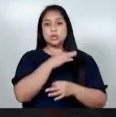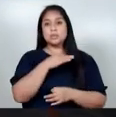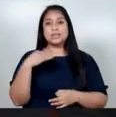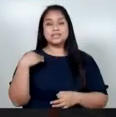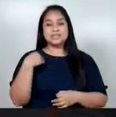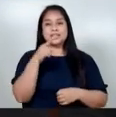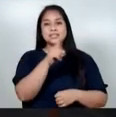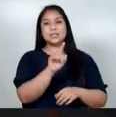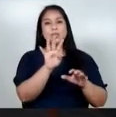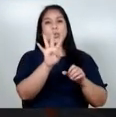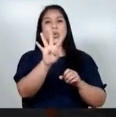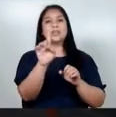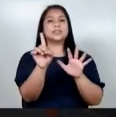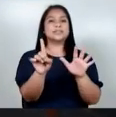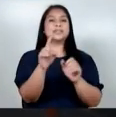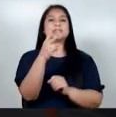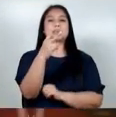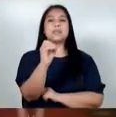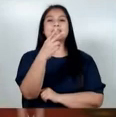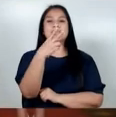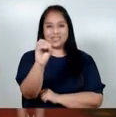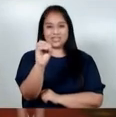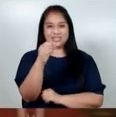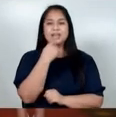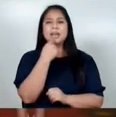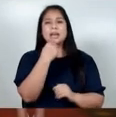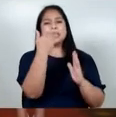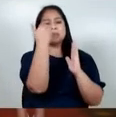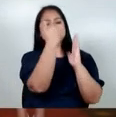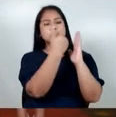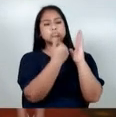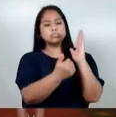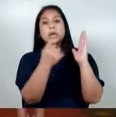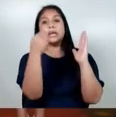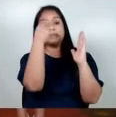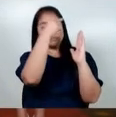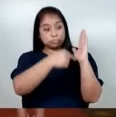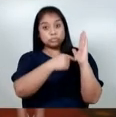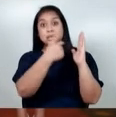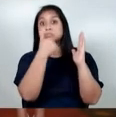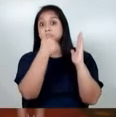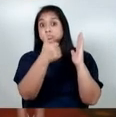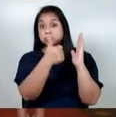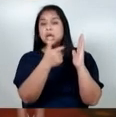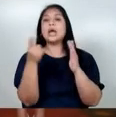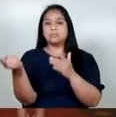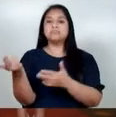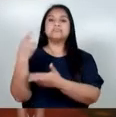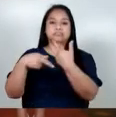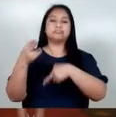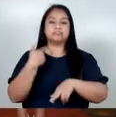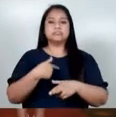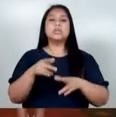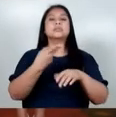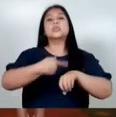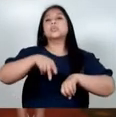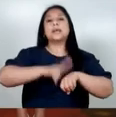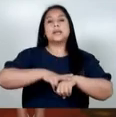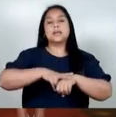Ministerial 146-2020, donde se estipulan las condiciones para el regreso a la nueva normalidad y que